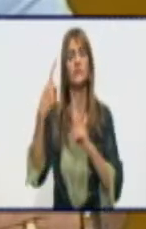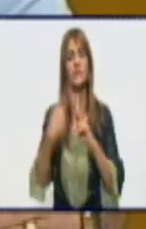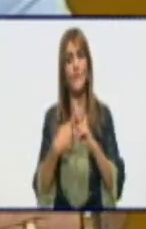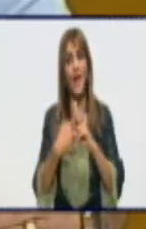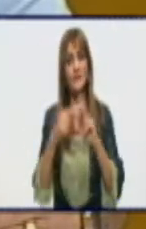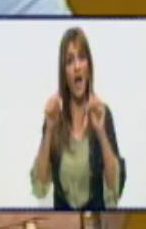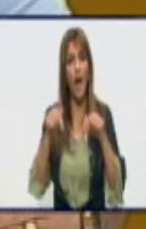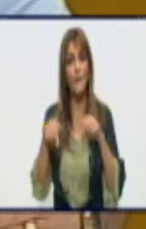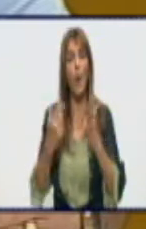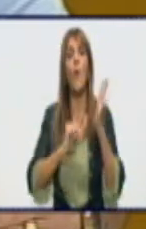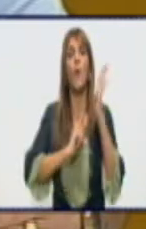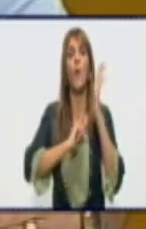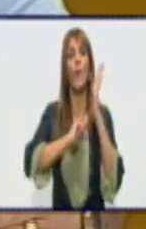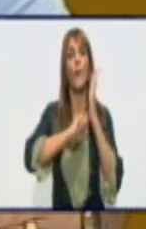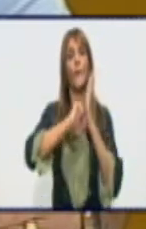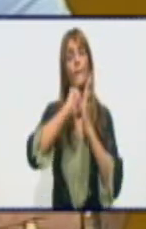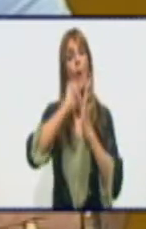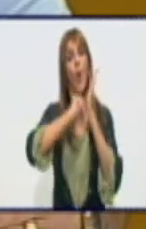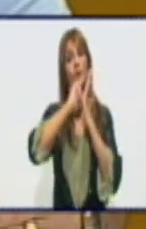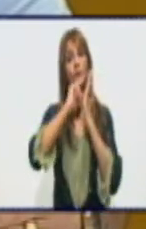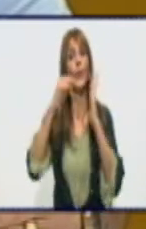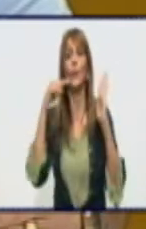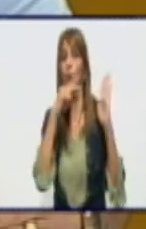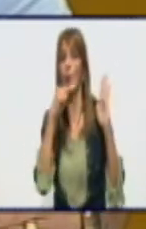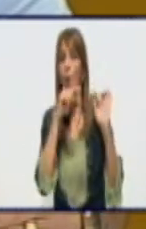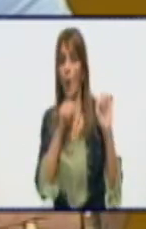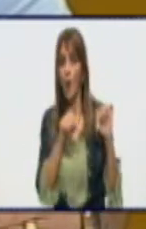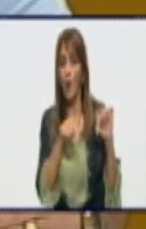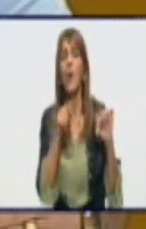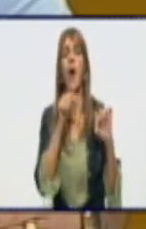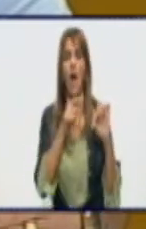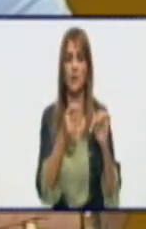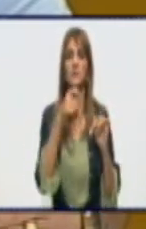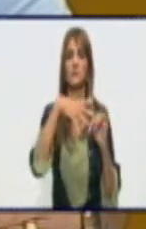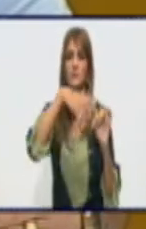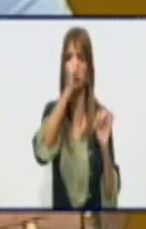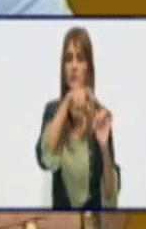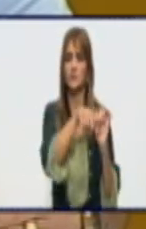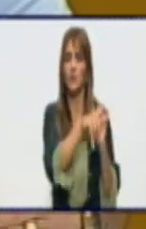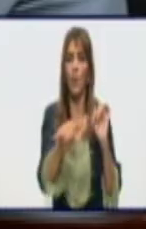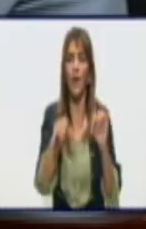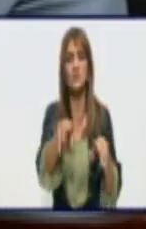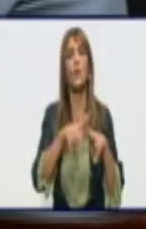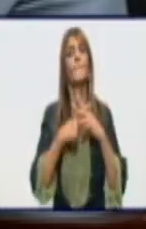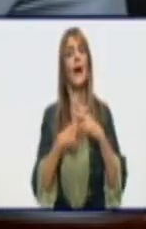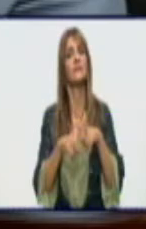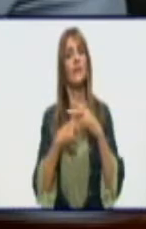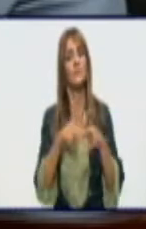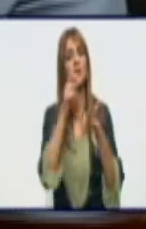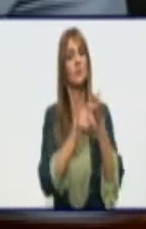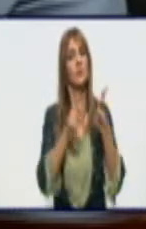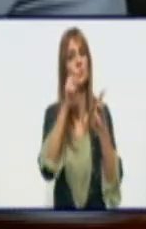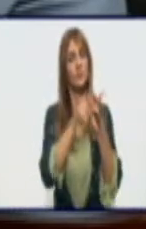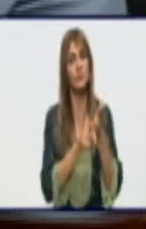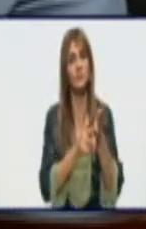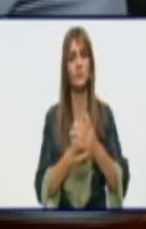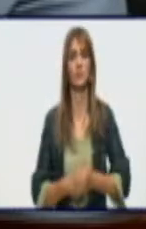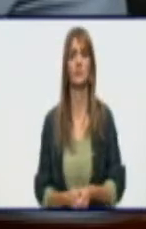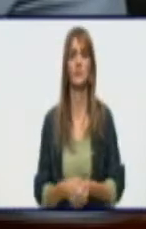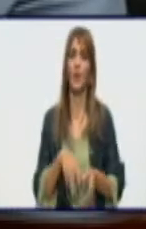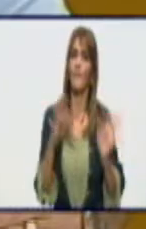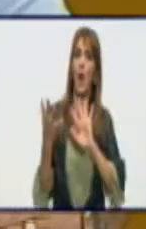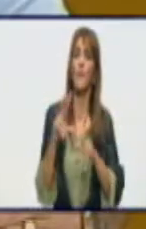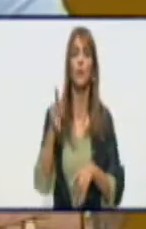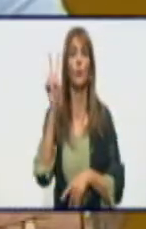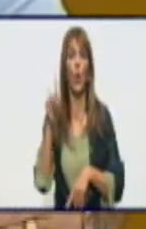circuito Molino Rojo por mantenimiento y poda. O sea, todos esos circuitos están previstos, excepto los mantenimientos a los transformadores, que sean unas 4 horas, el resto son 2 horas nada